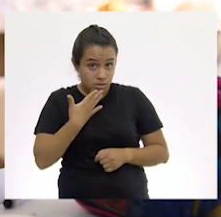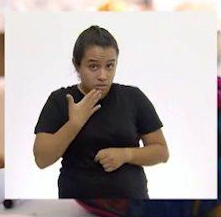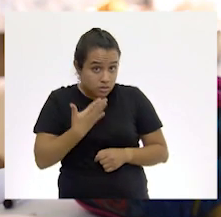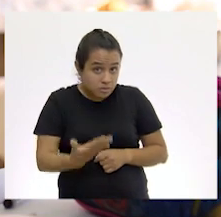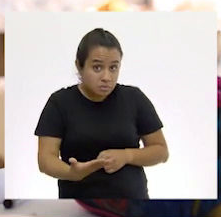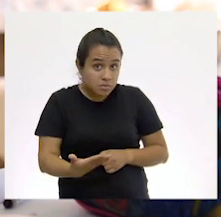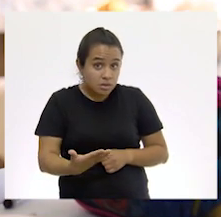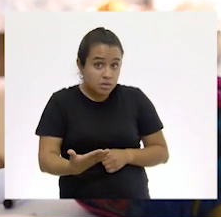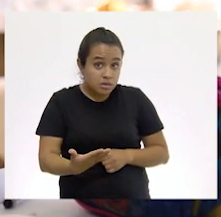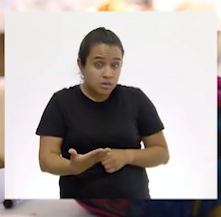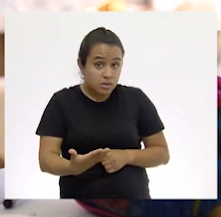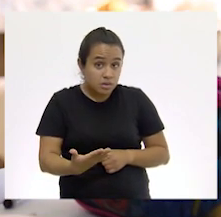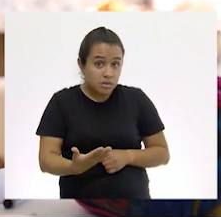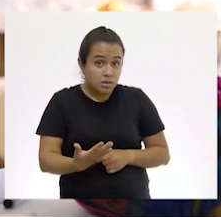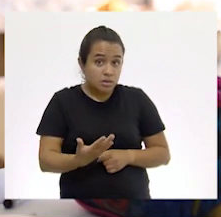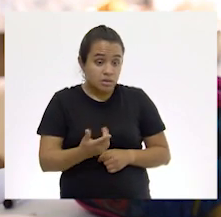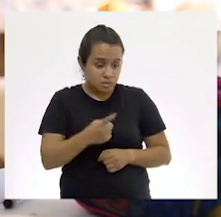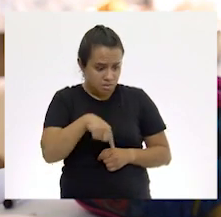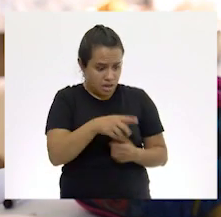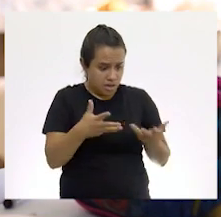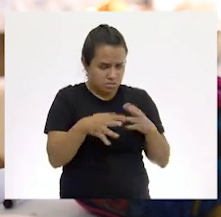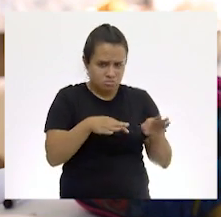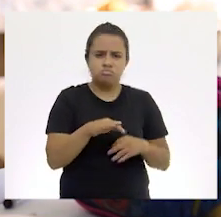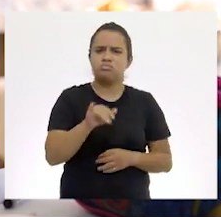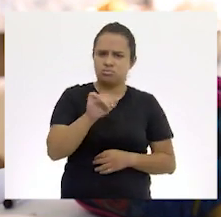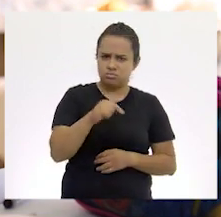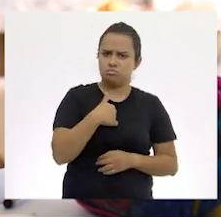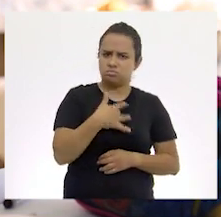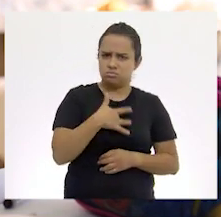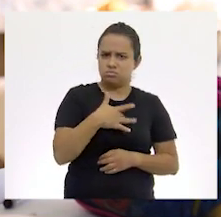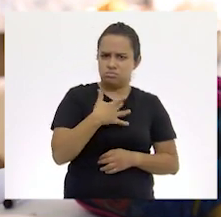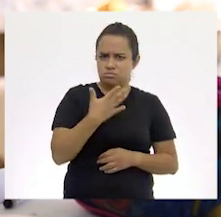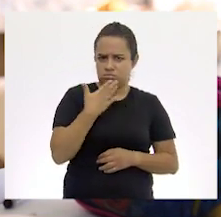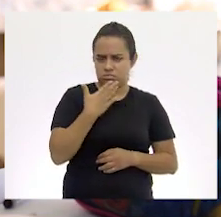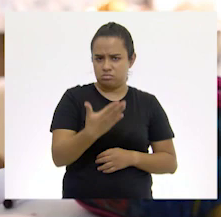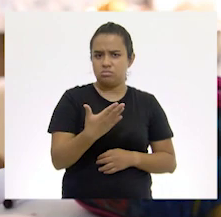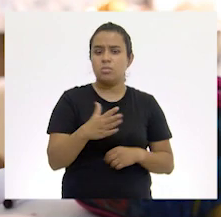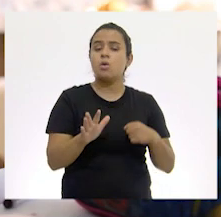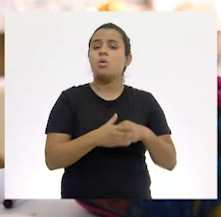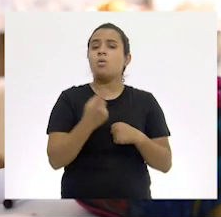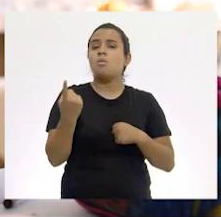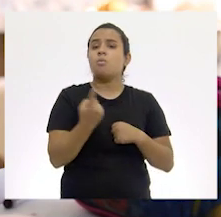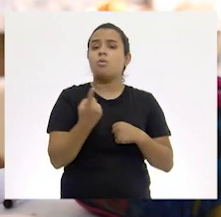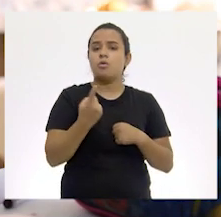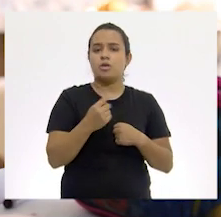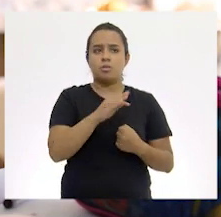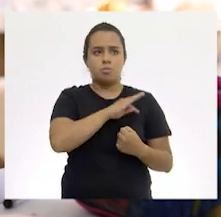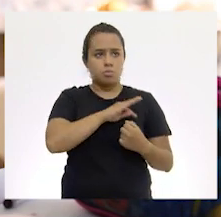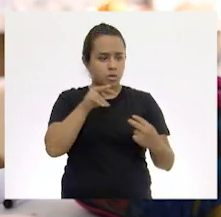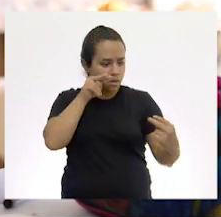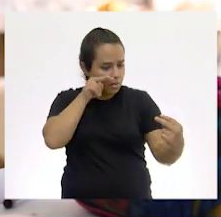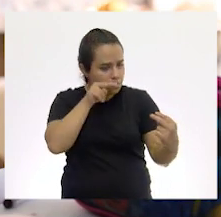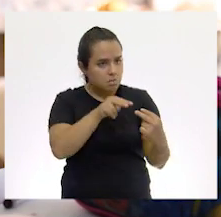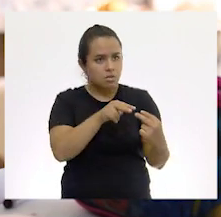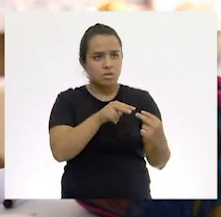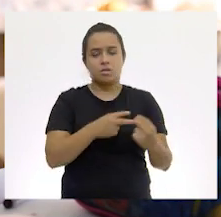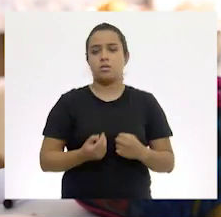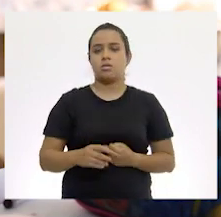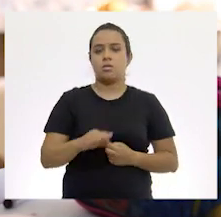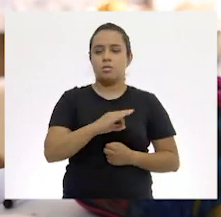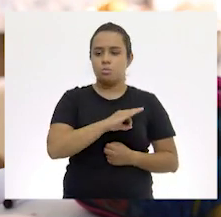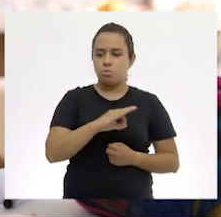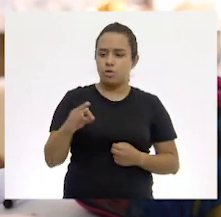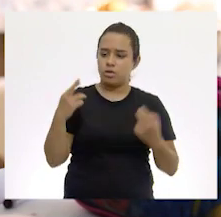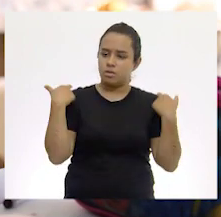como estamos trabajando? Y yo les digo, sí, me siento bien, porque los puedo ver a ustedes, puedo ver a